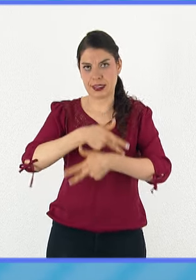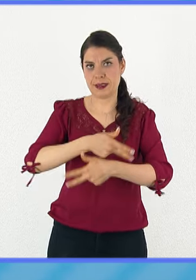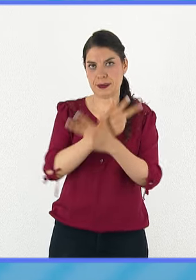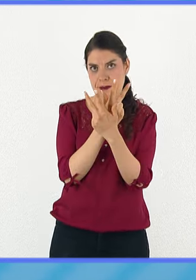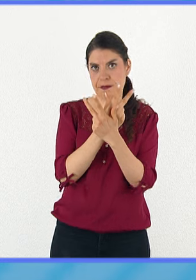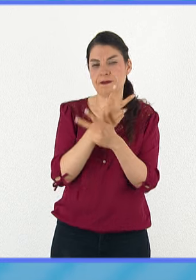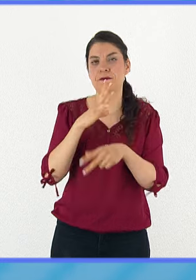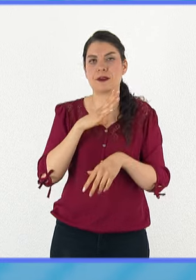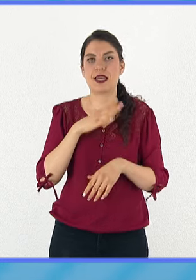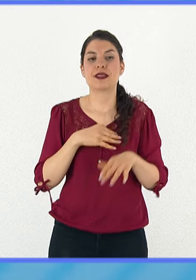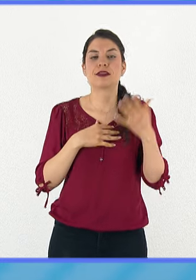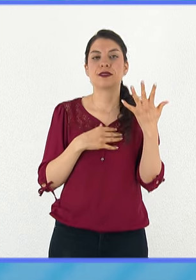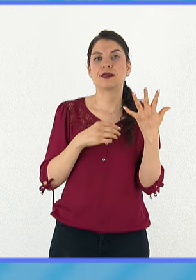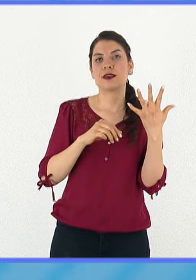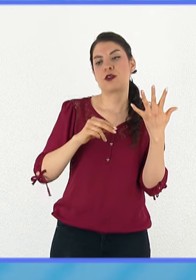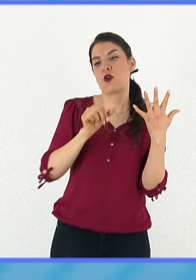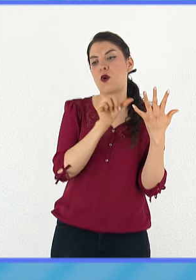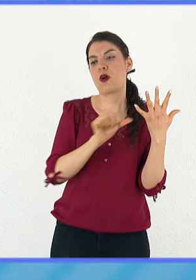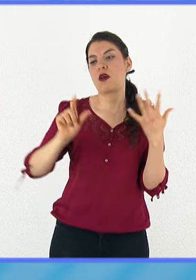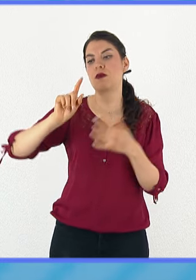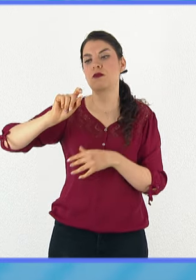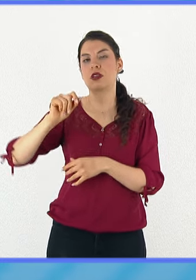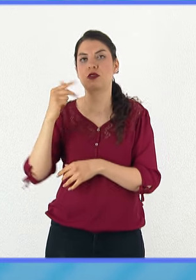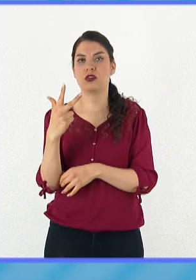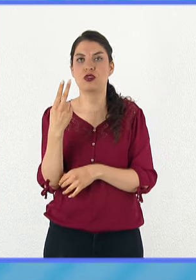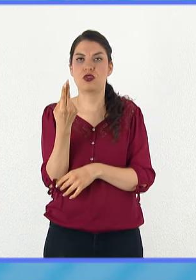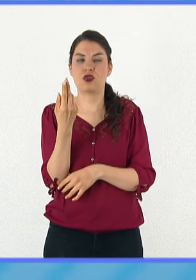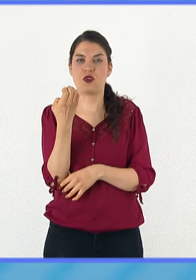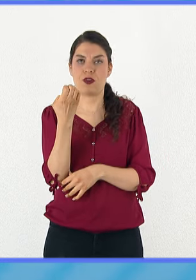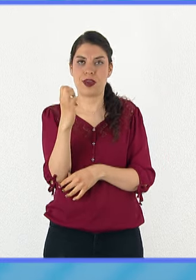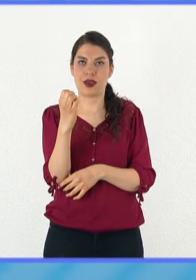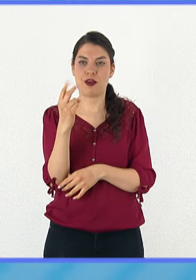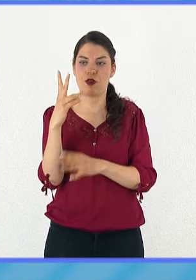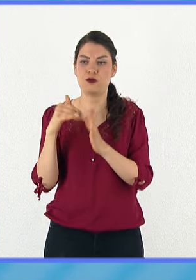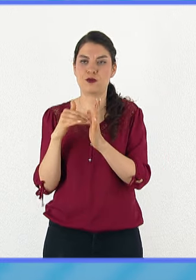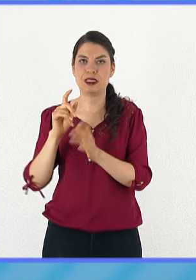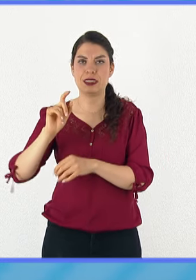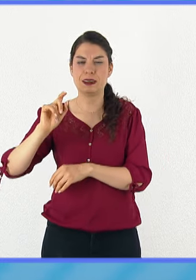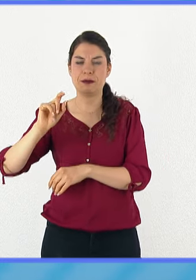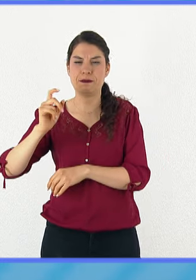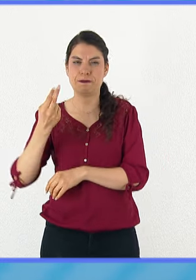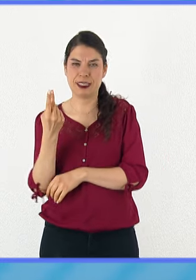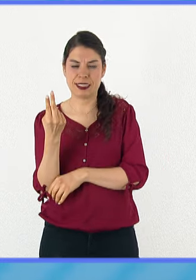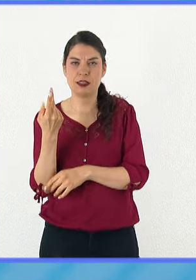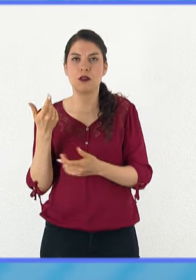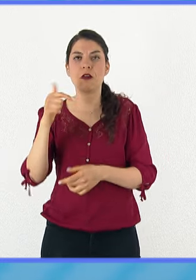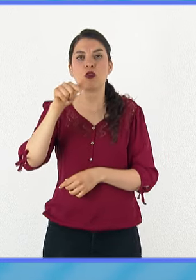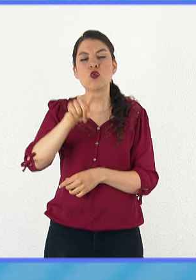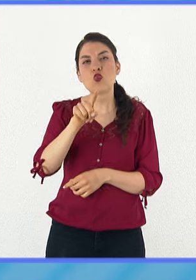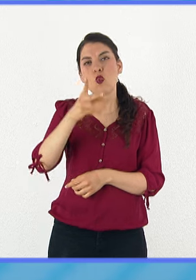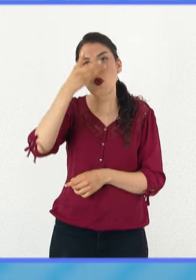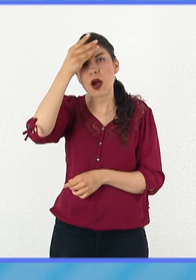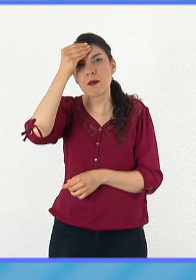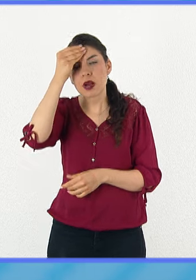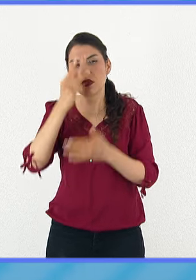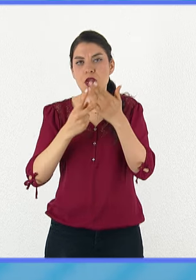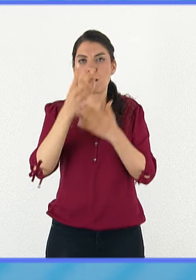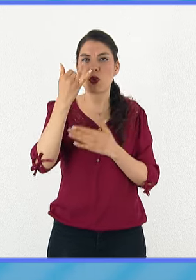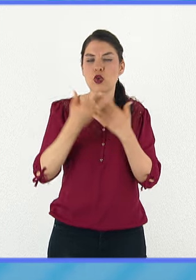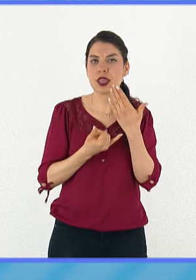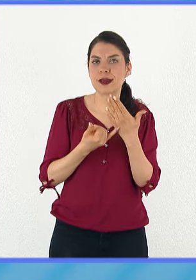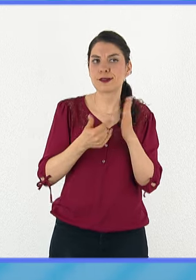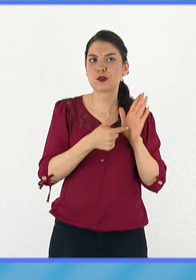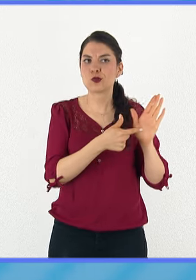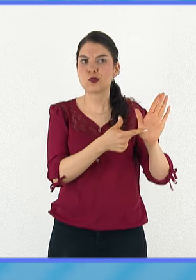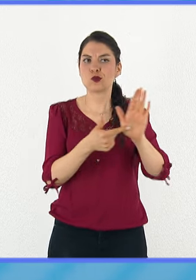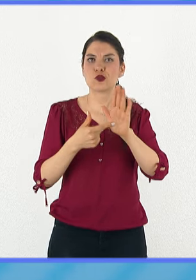y tendrá lugar del 5 de noviembre al 28 de enero del 2025 aquí aprenderás a itir tus proyectos e ideas de